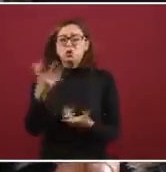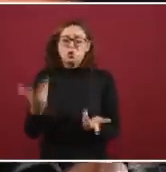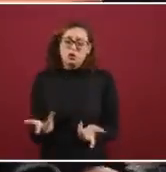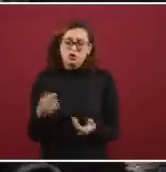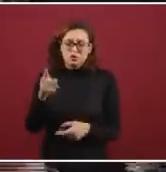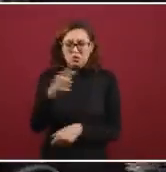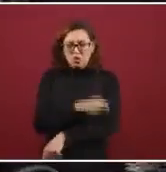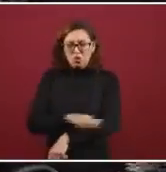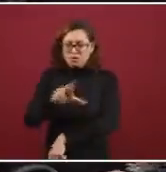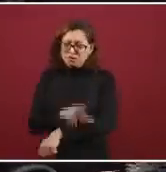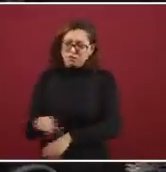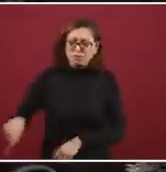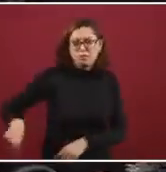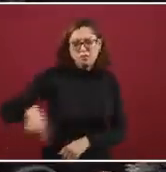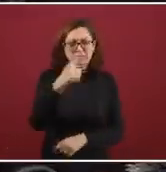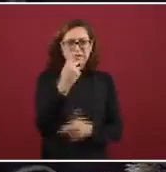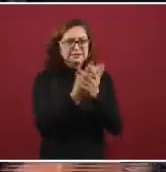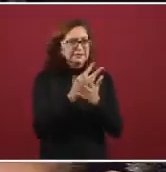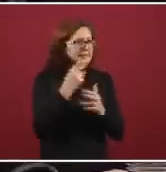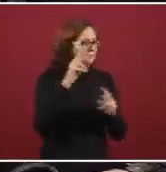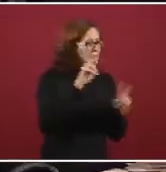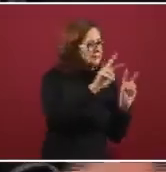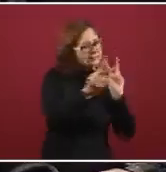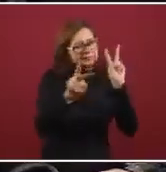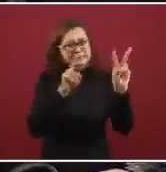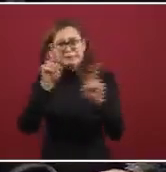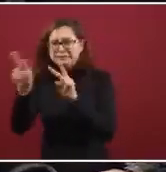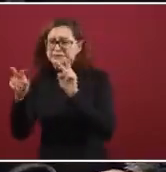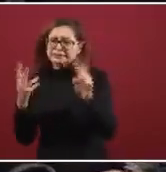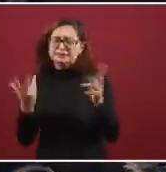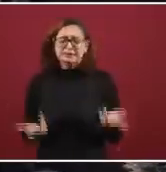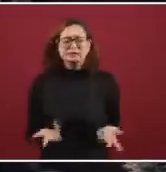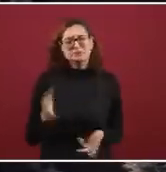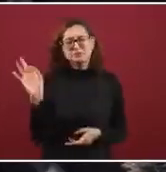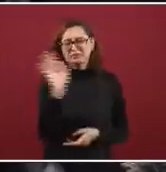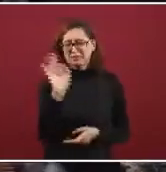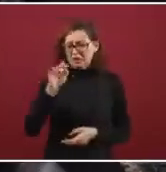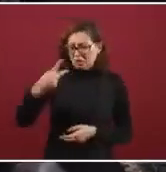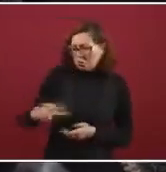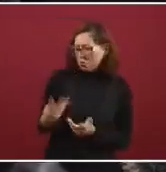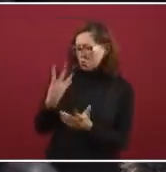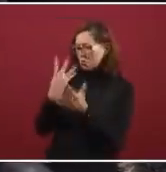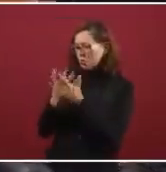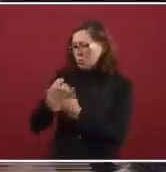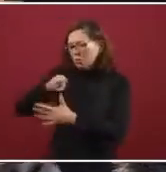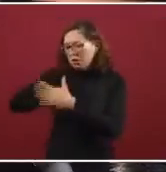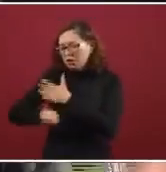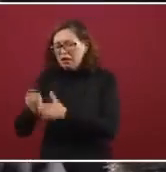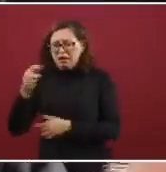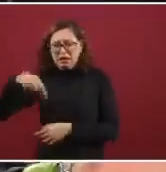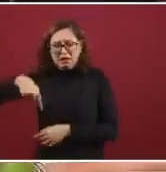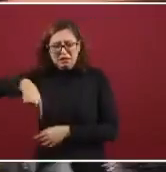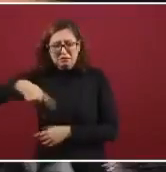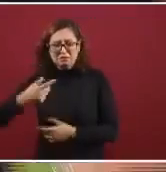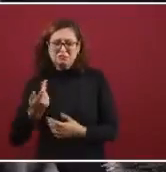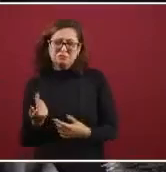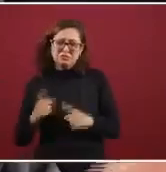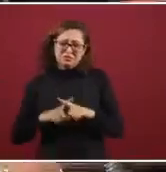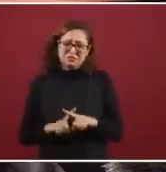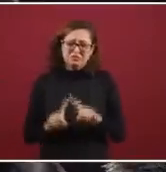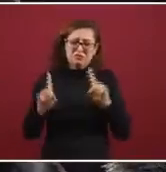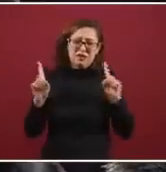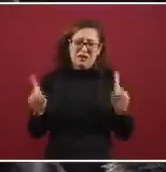mandó allá a ver todas las cárceles, por mal que estén nuestras cárceles, pues no tienen relación, no guardan relación con